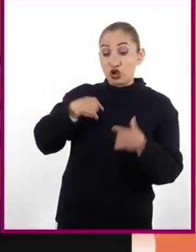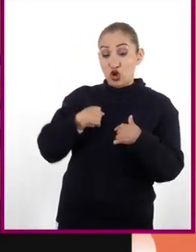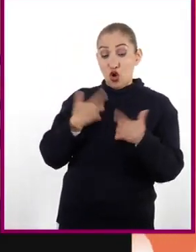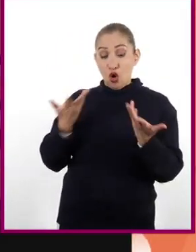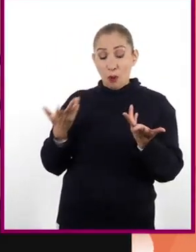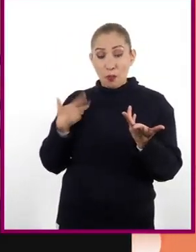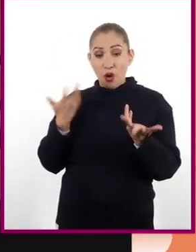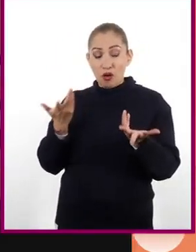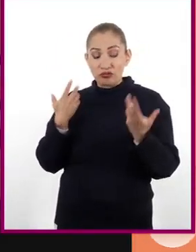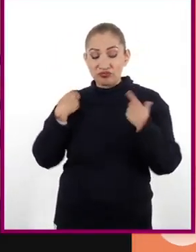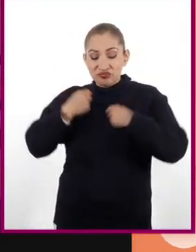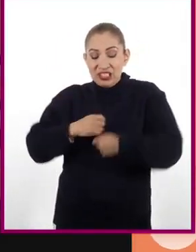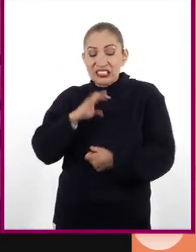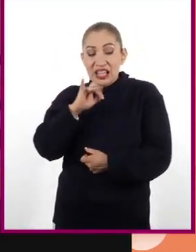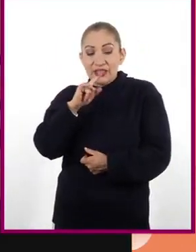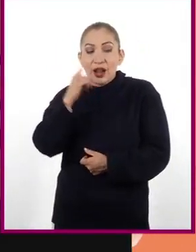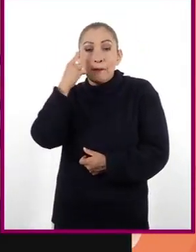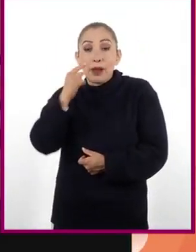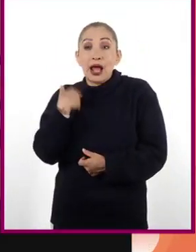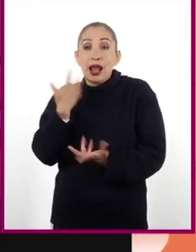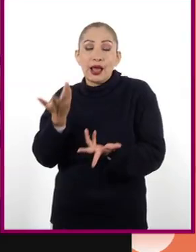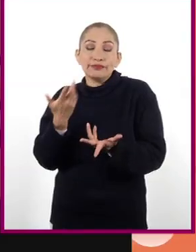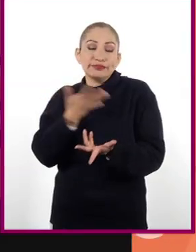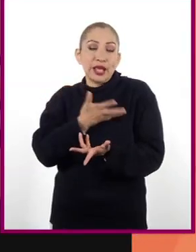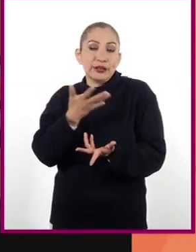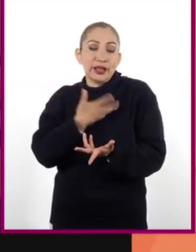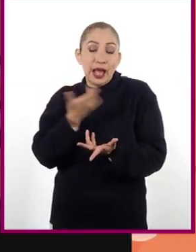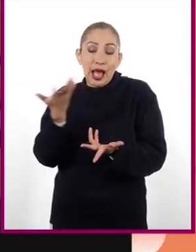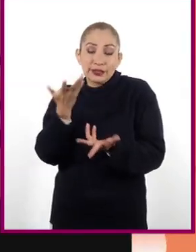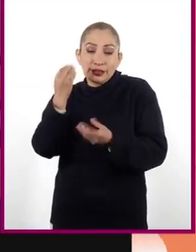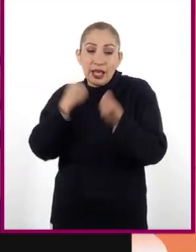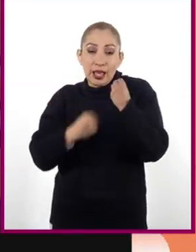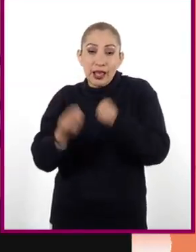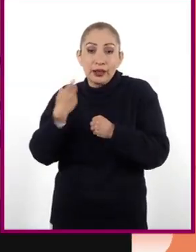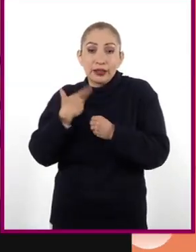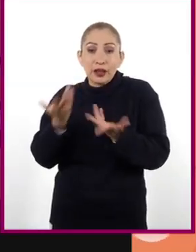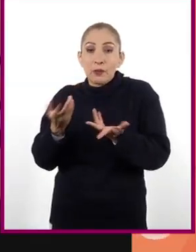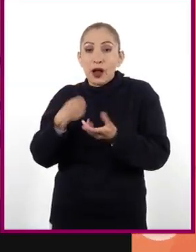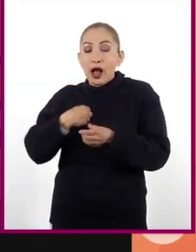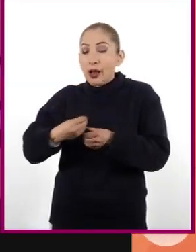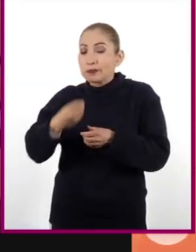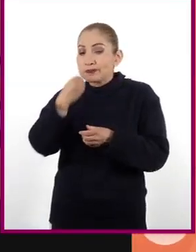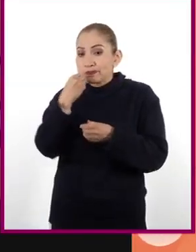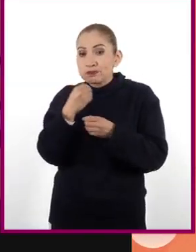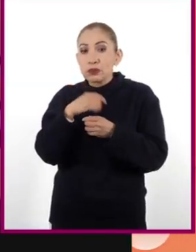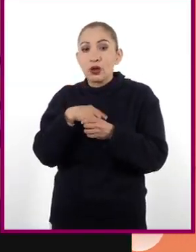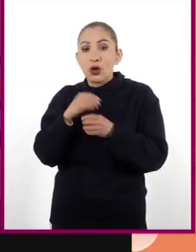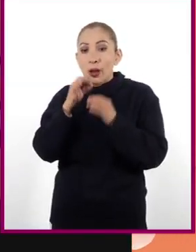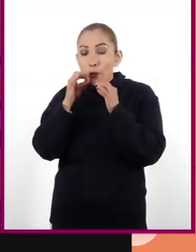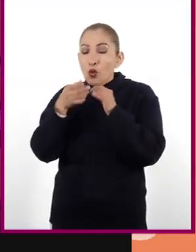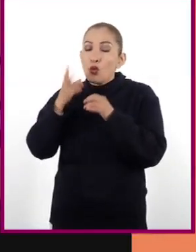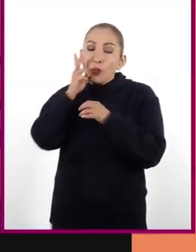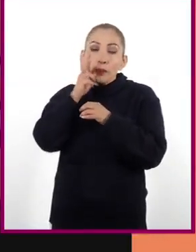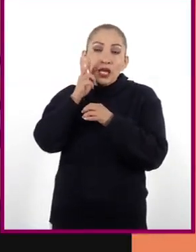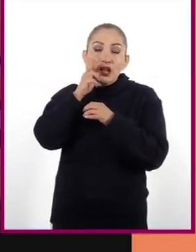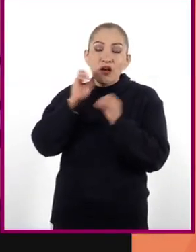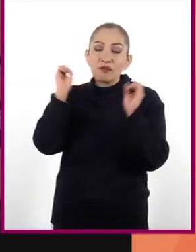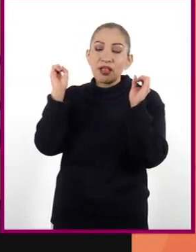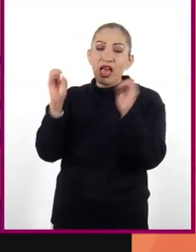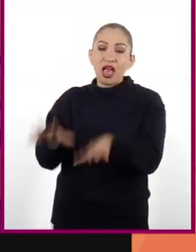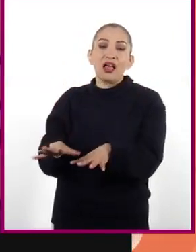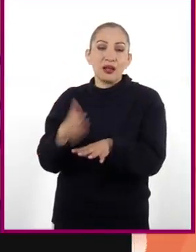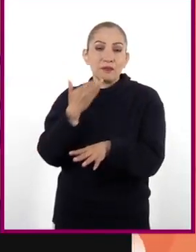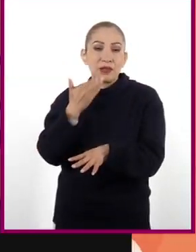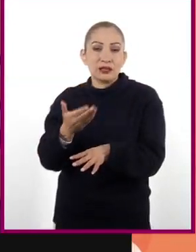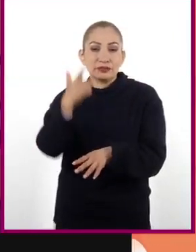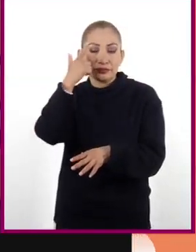con una paja larga de centeno que para aquel menester tenía hecha, la cual metiéndome en la boca del jarro y chupando el vino, lo dejaba a